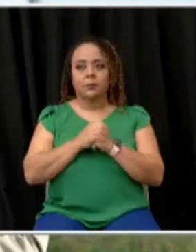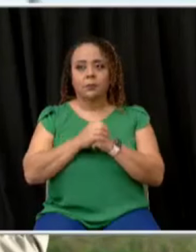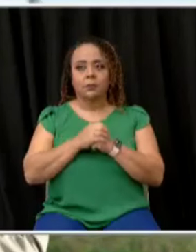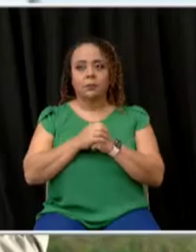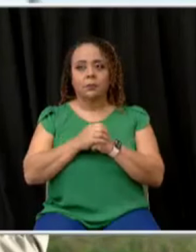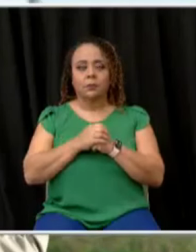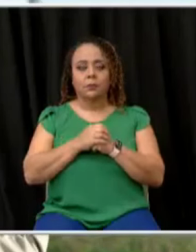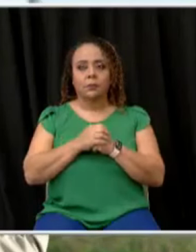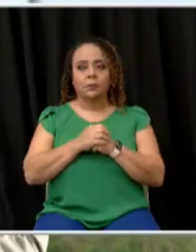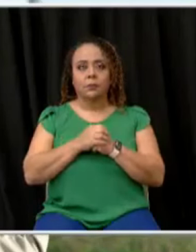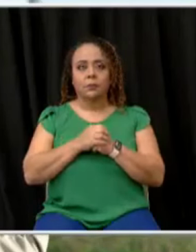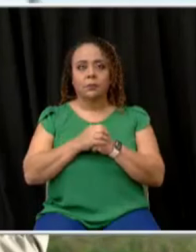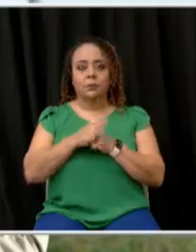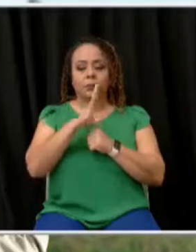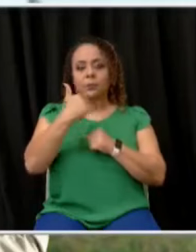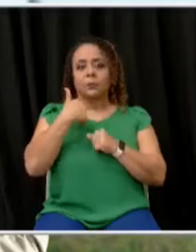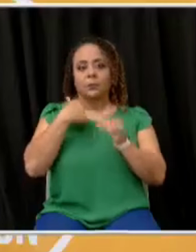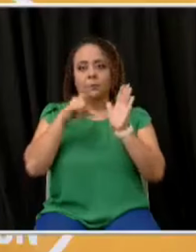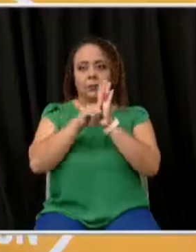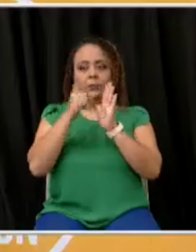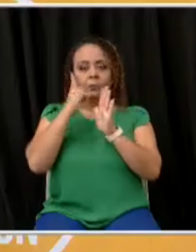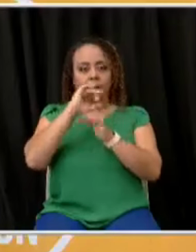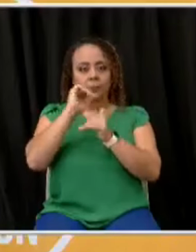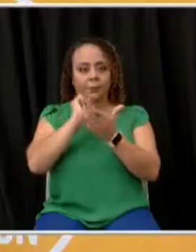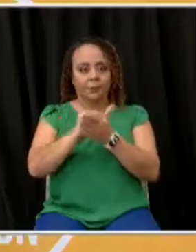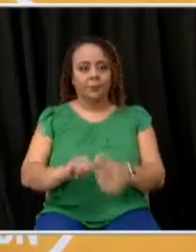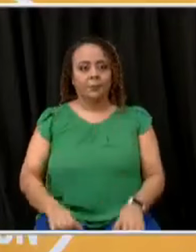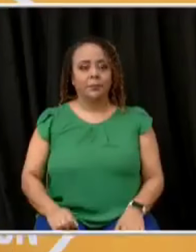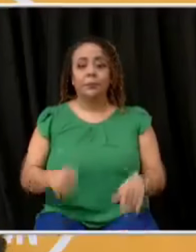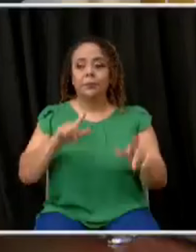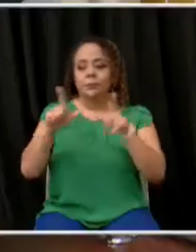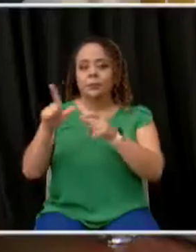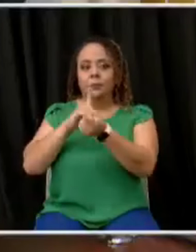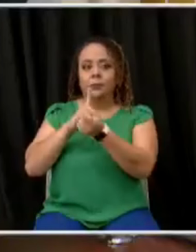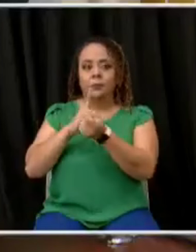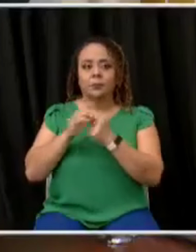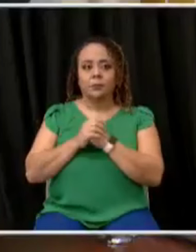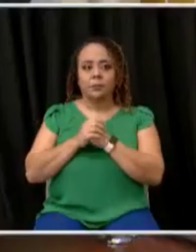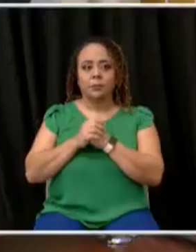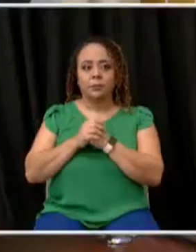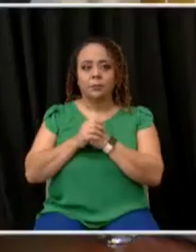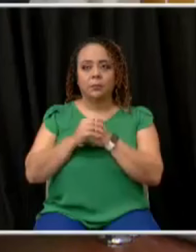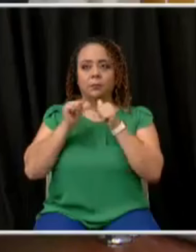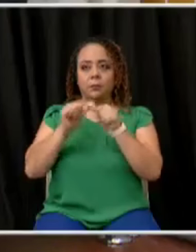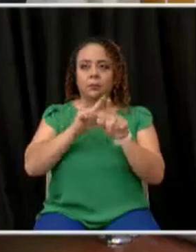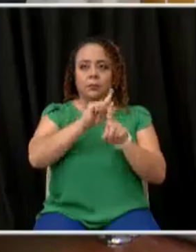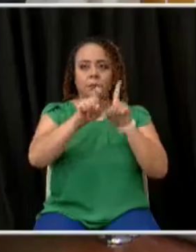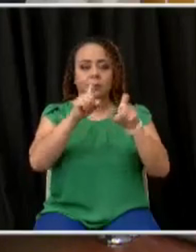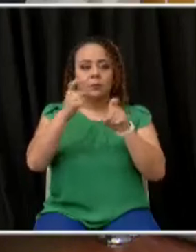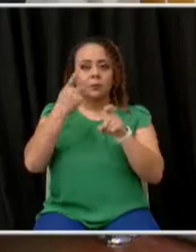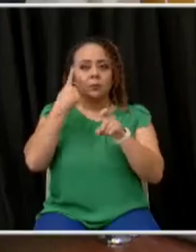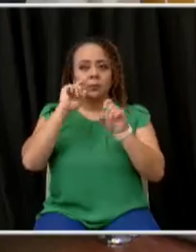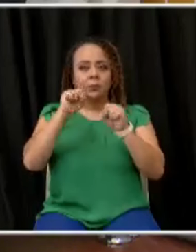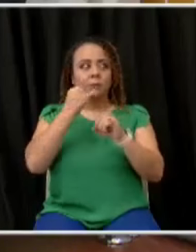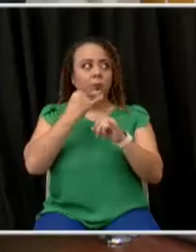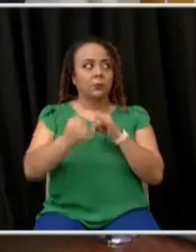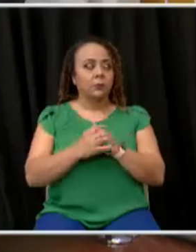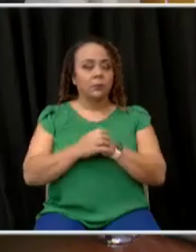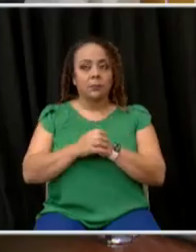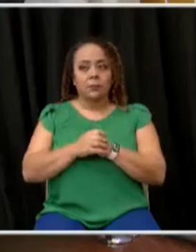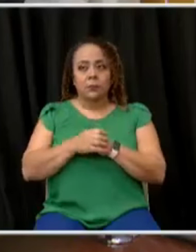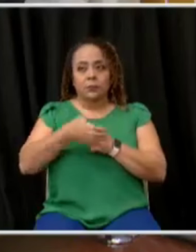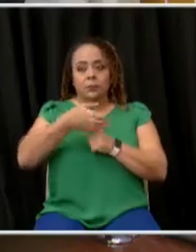y hay hasta leyes para poder hacerlo. Listo. Doctor, continuamos con las consultas, ya para ir cerrando. ¿Las